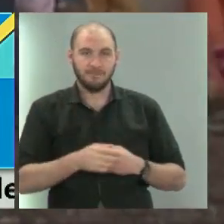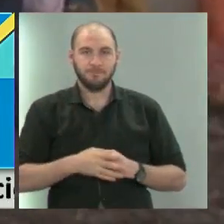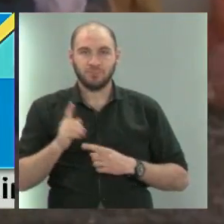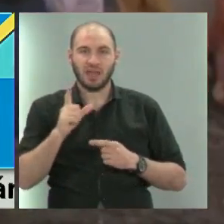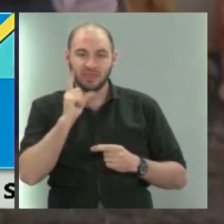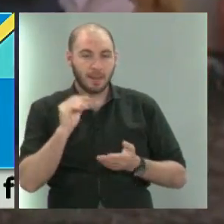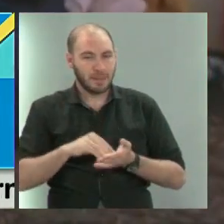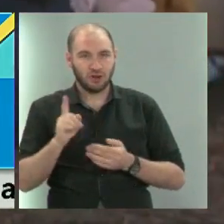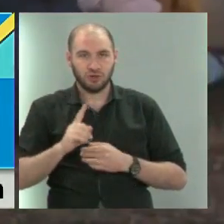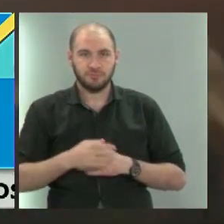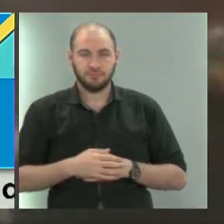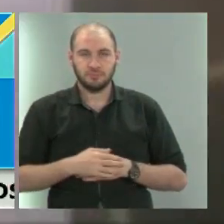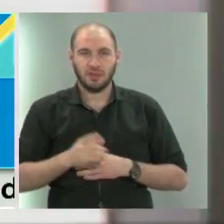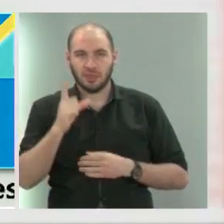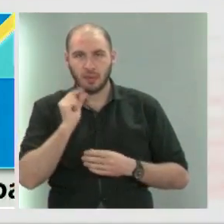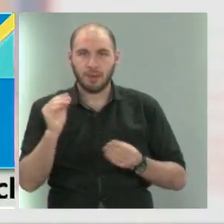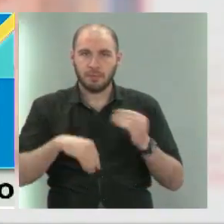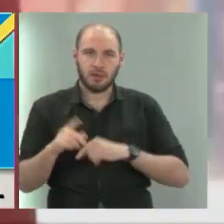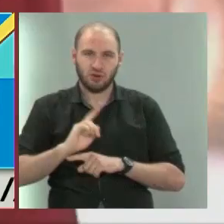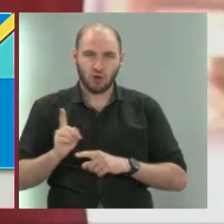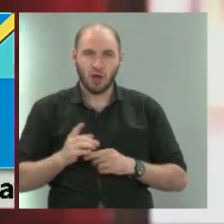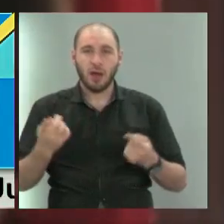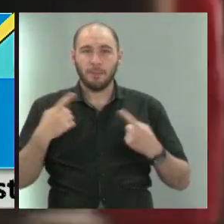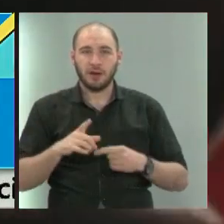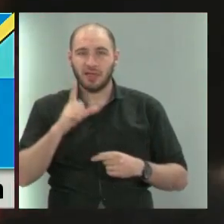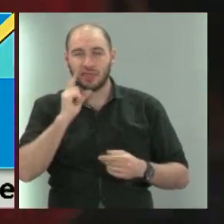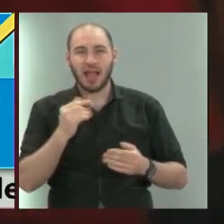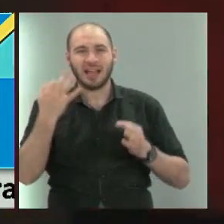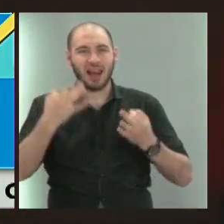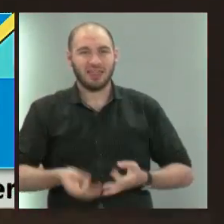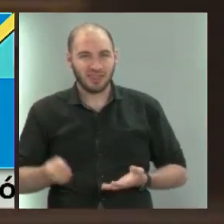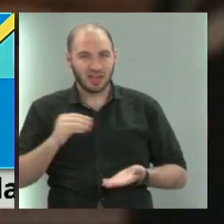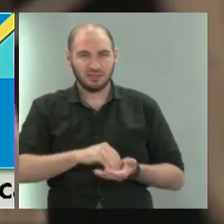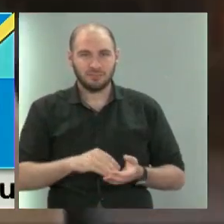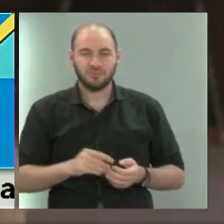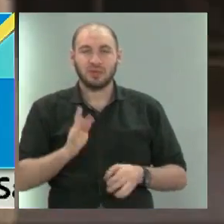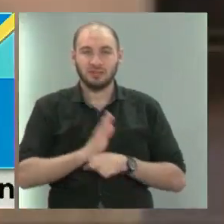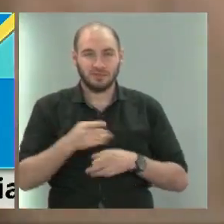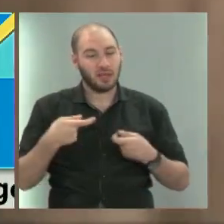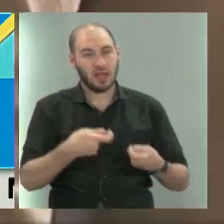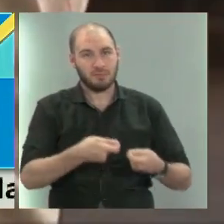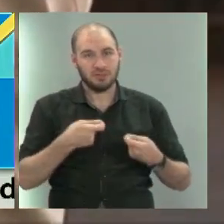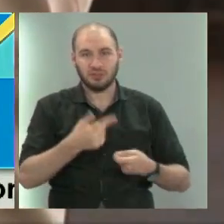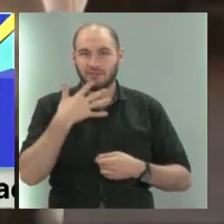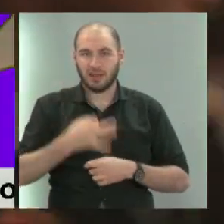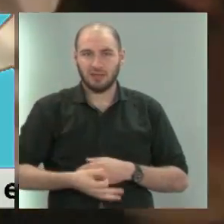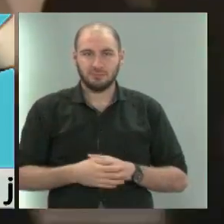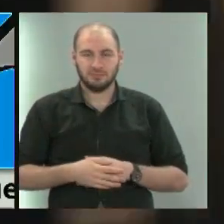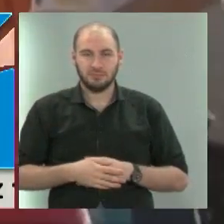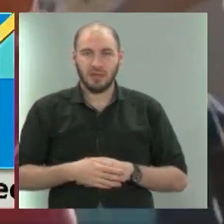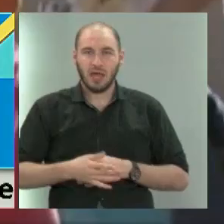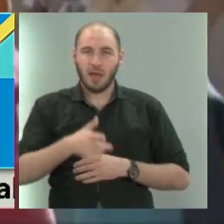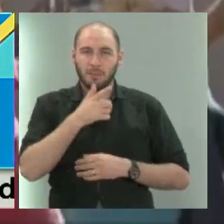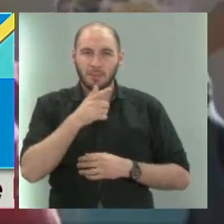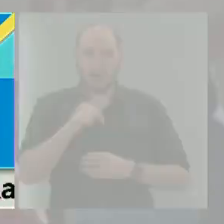sumar días no, le agregamos días nada más y no, pero si le agregamos días con calidad, implica una inversión real, ¿no? Entonces me